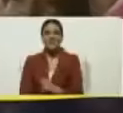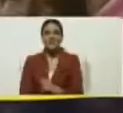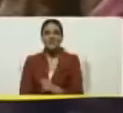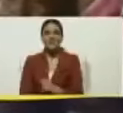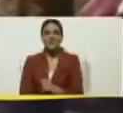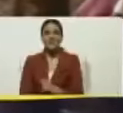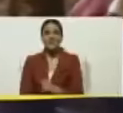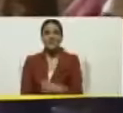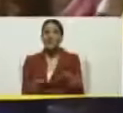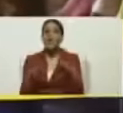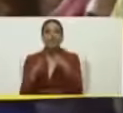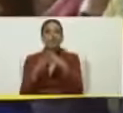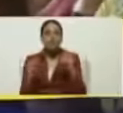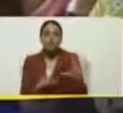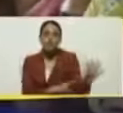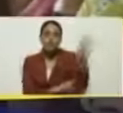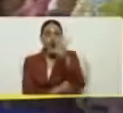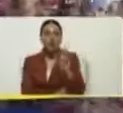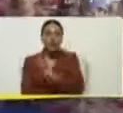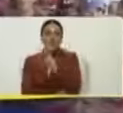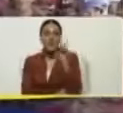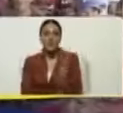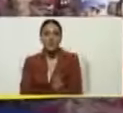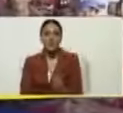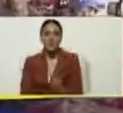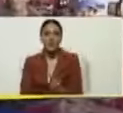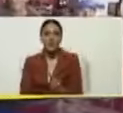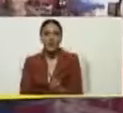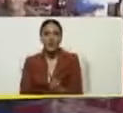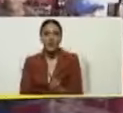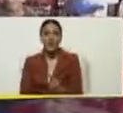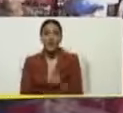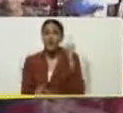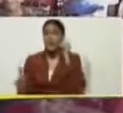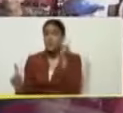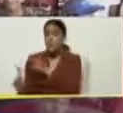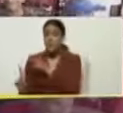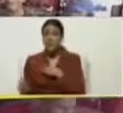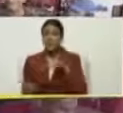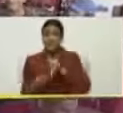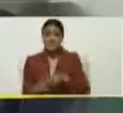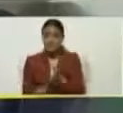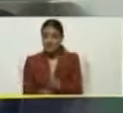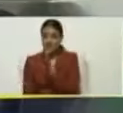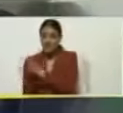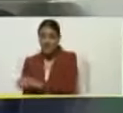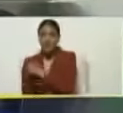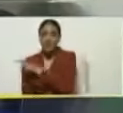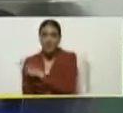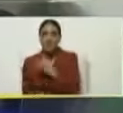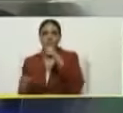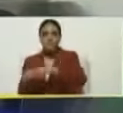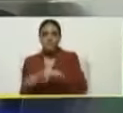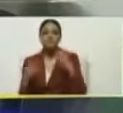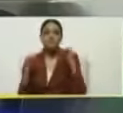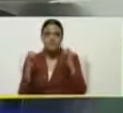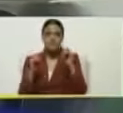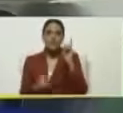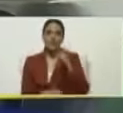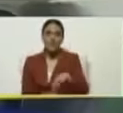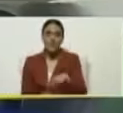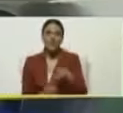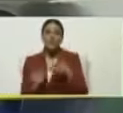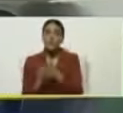en todo el país. Esta Mar Glory forma parte de lo que